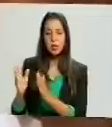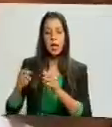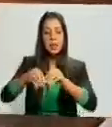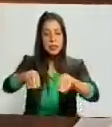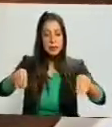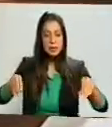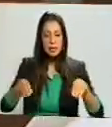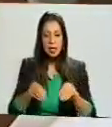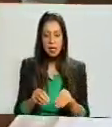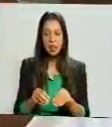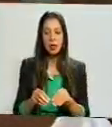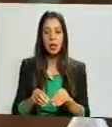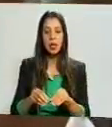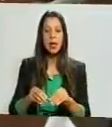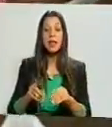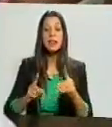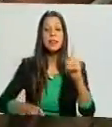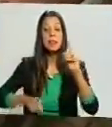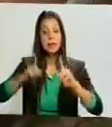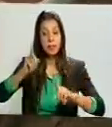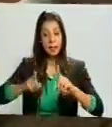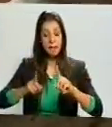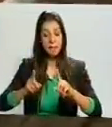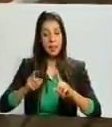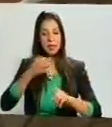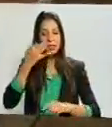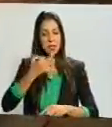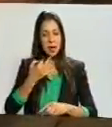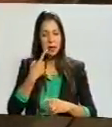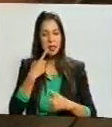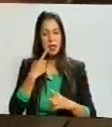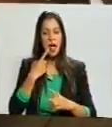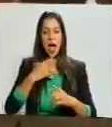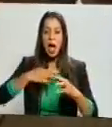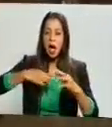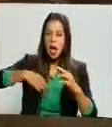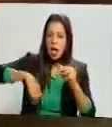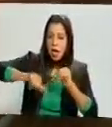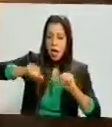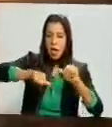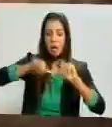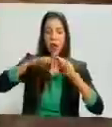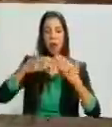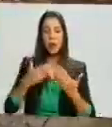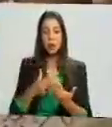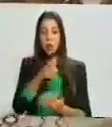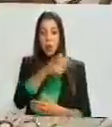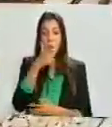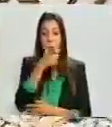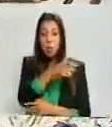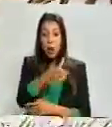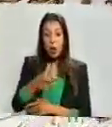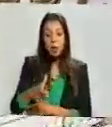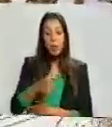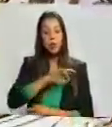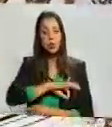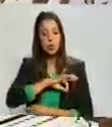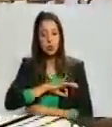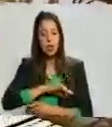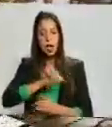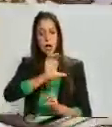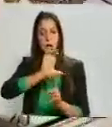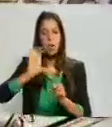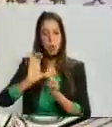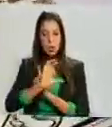territorio atendiendo las realidades ecológicas, geográficas, poblacionales o sociales,